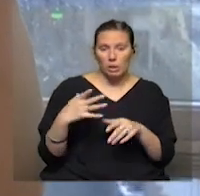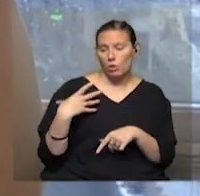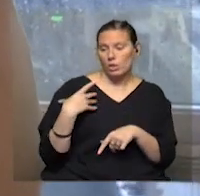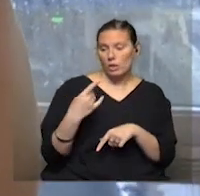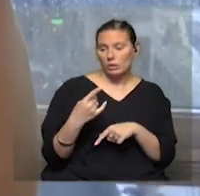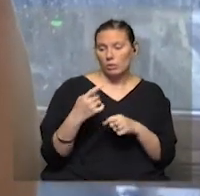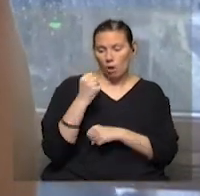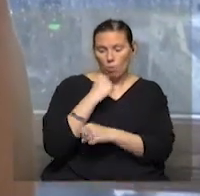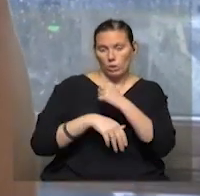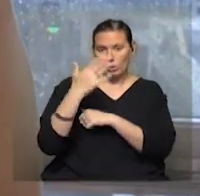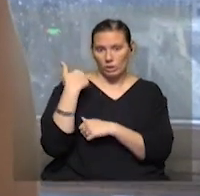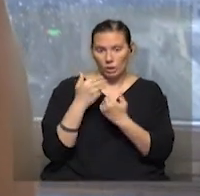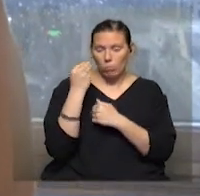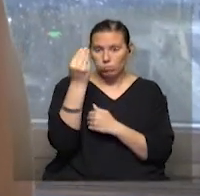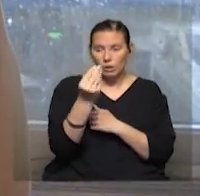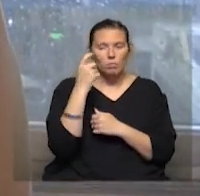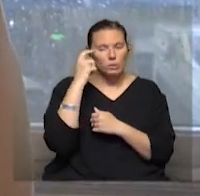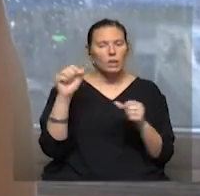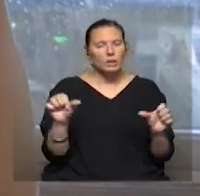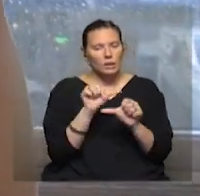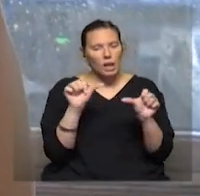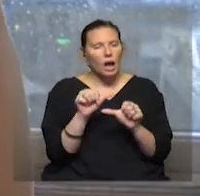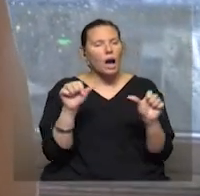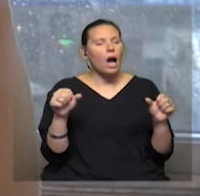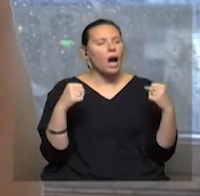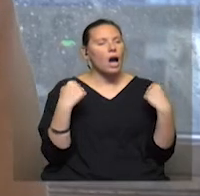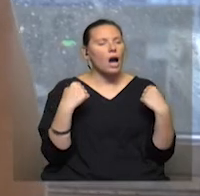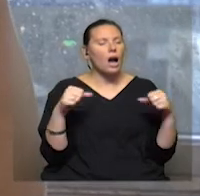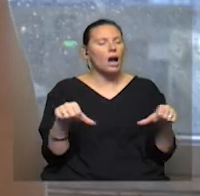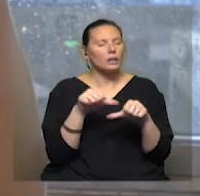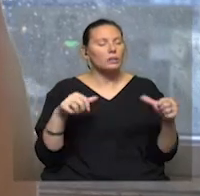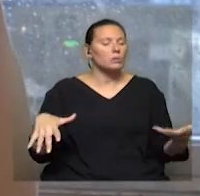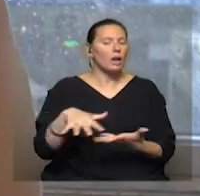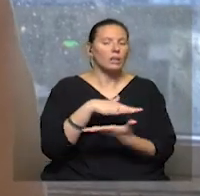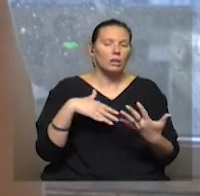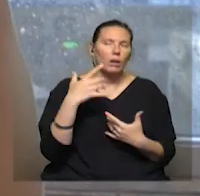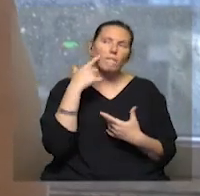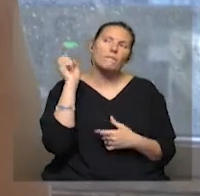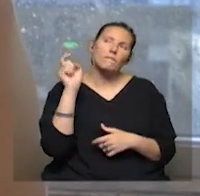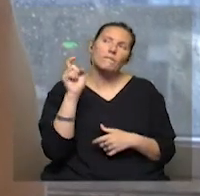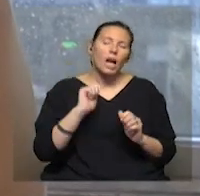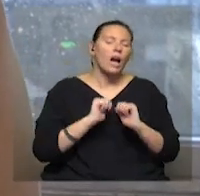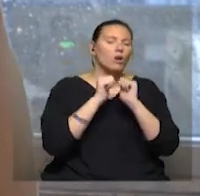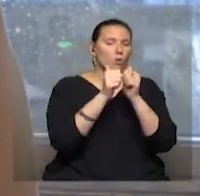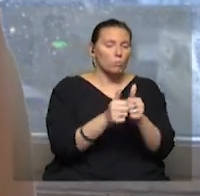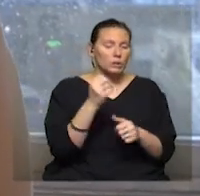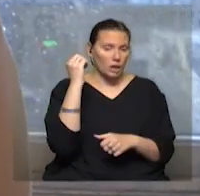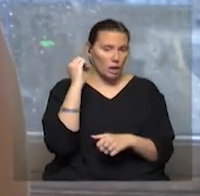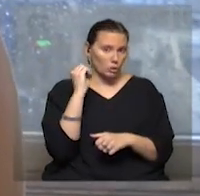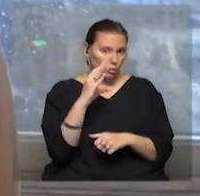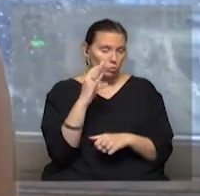año, empezar a generar actividades en el barrio, ¿no? Y teníamos el anhelo de que, bueno, de acompañar de alguna manera al Club